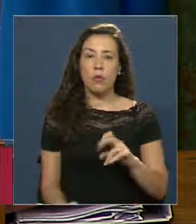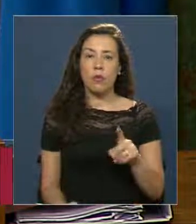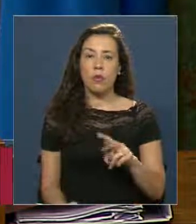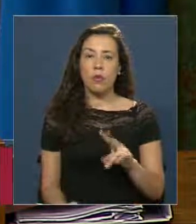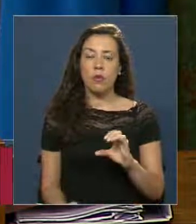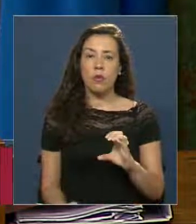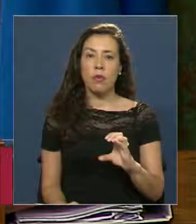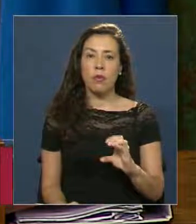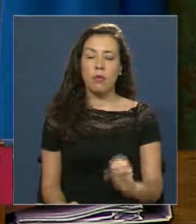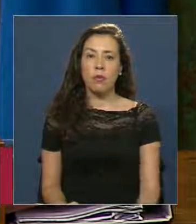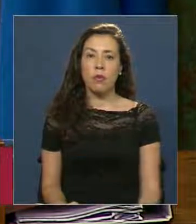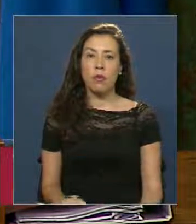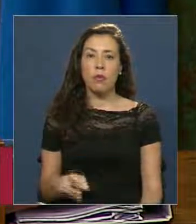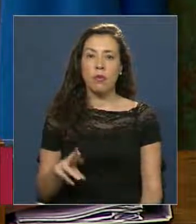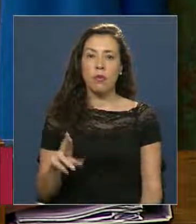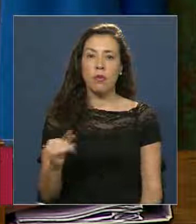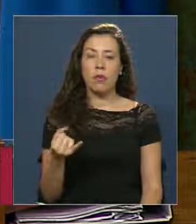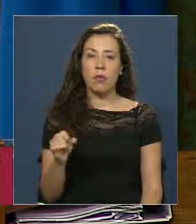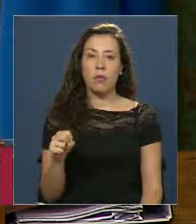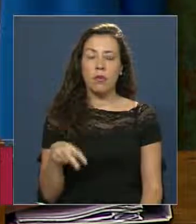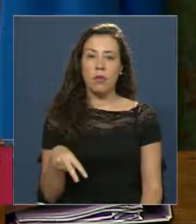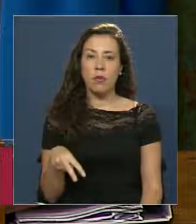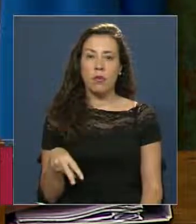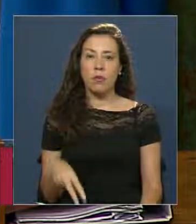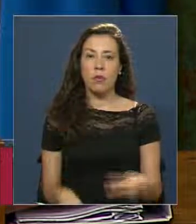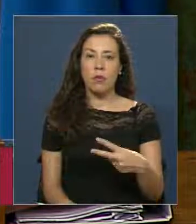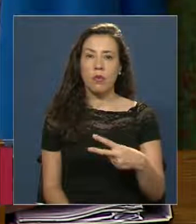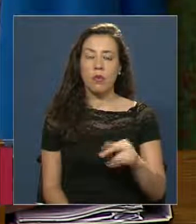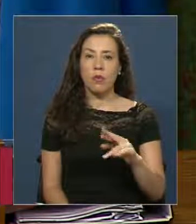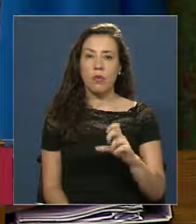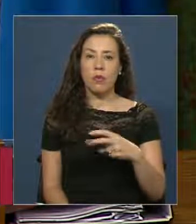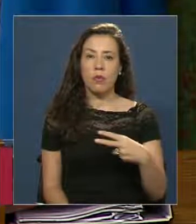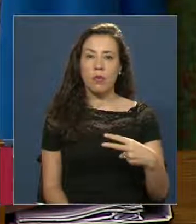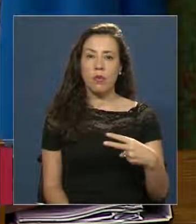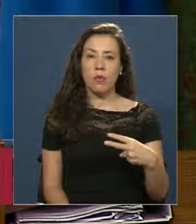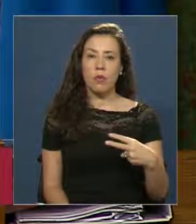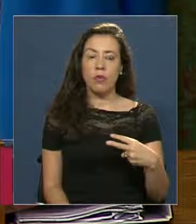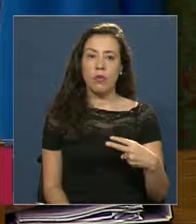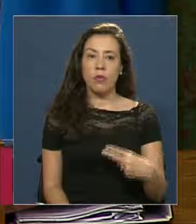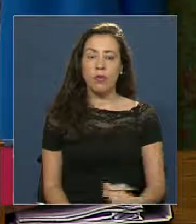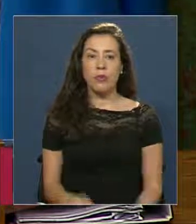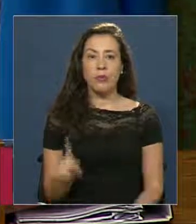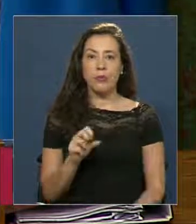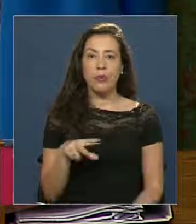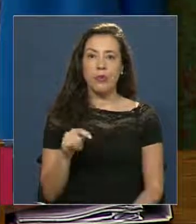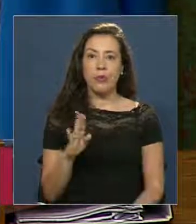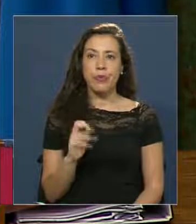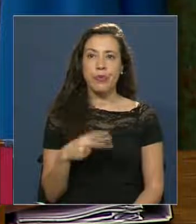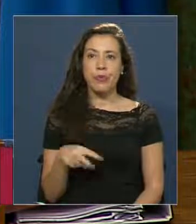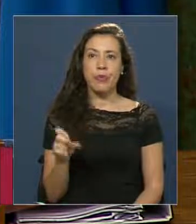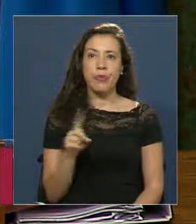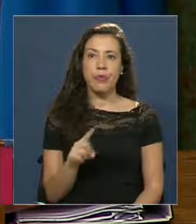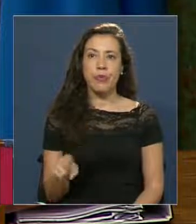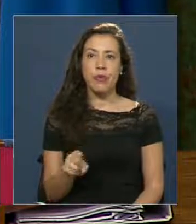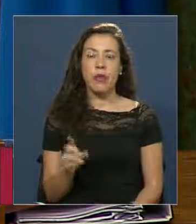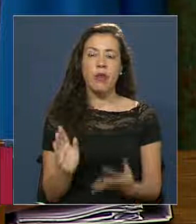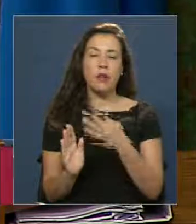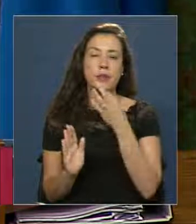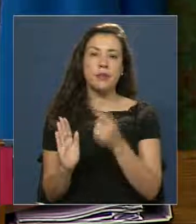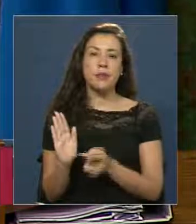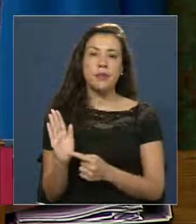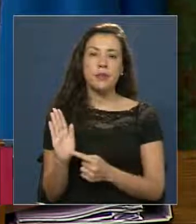la diputada señora Carolina Marzán, don Tomás Girs y la diputada señora Marisela Santibáñez. En su